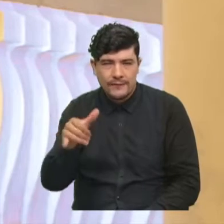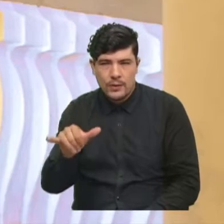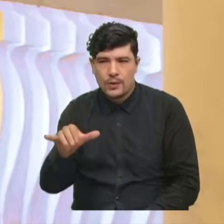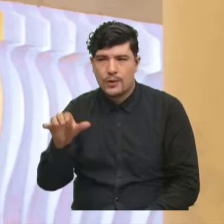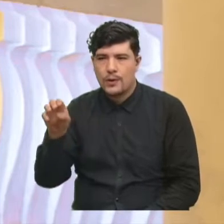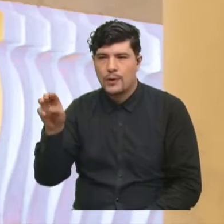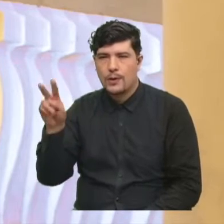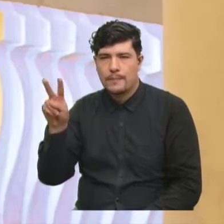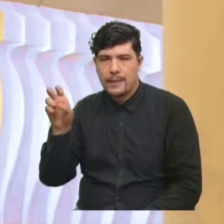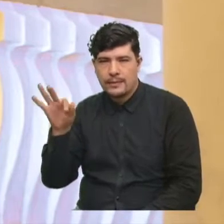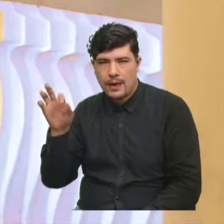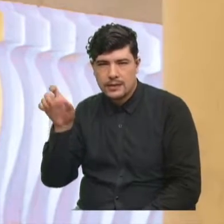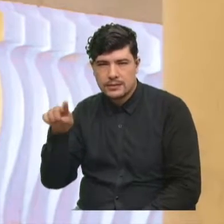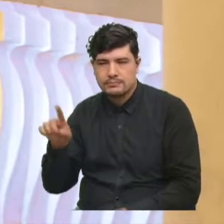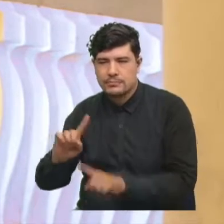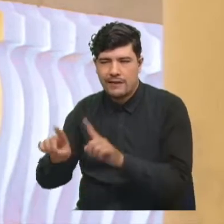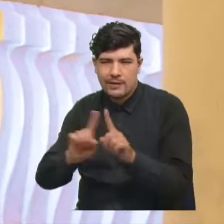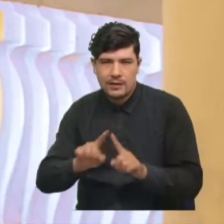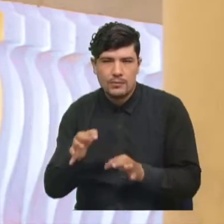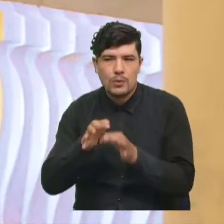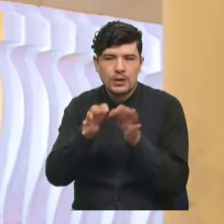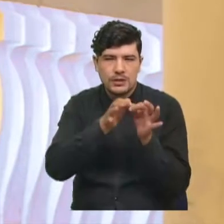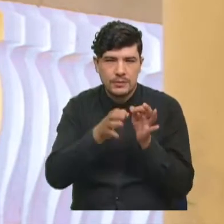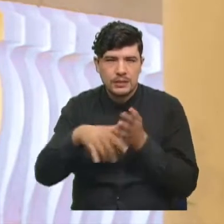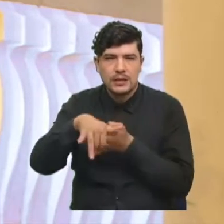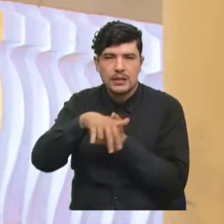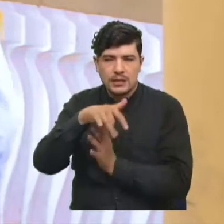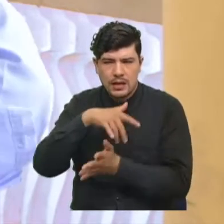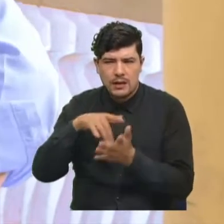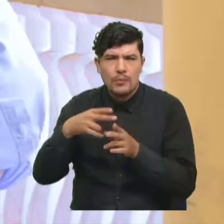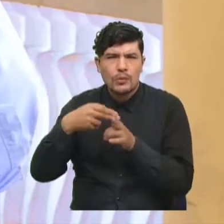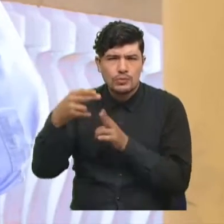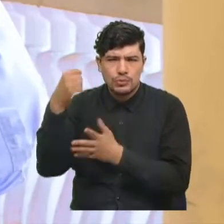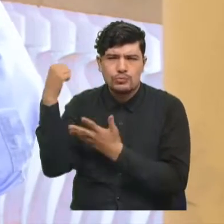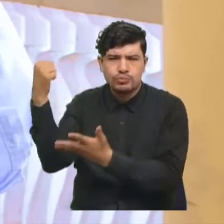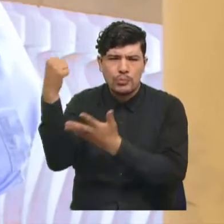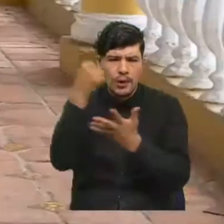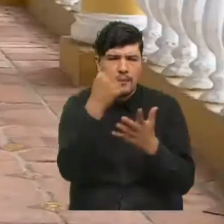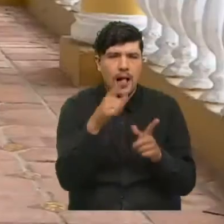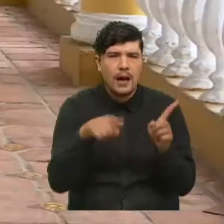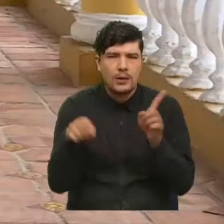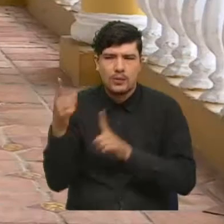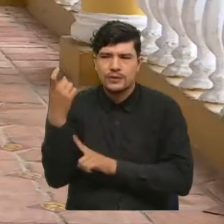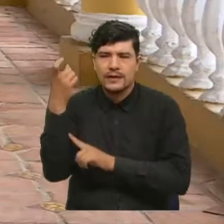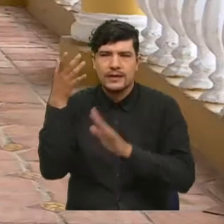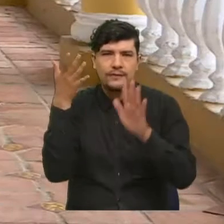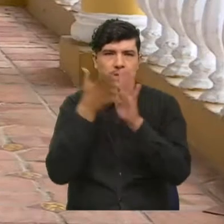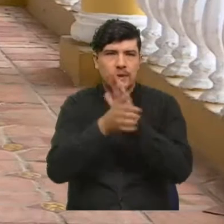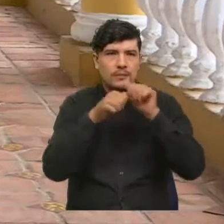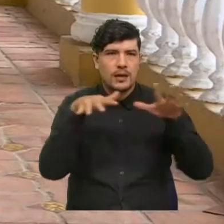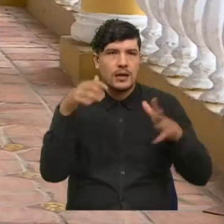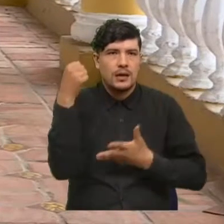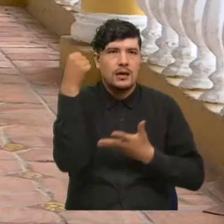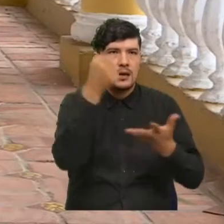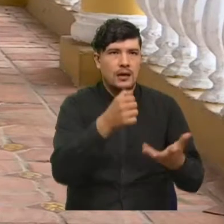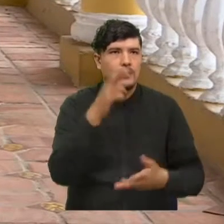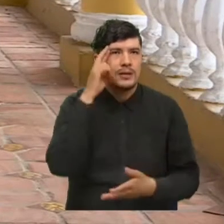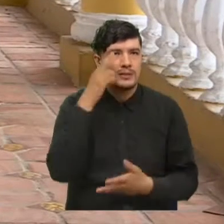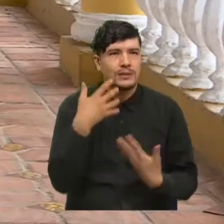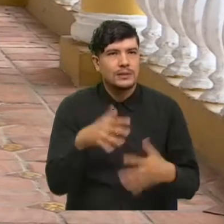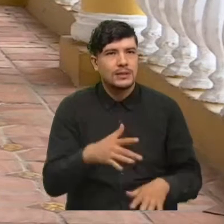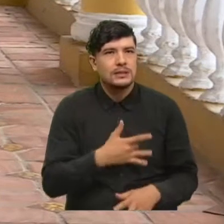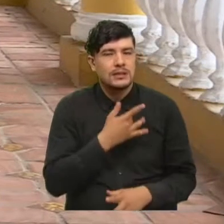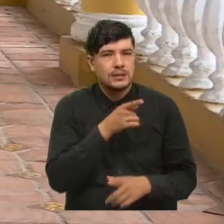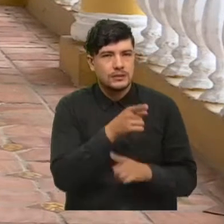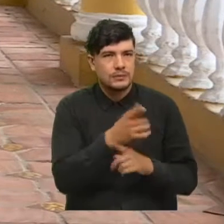estamos anunciando entonces porque a veces hay desconocimiento que de pronto de de la información de lo que se va a invertir entonces creo que es bastante trabajo y